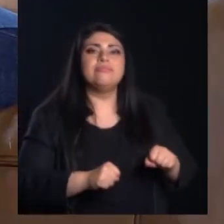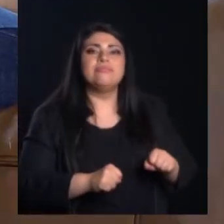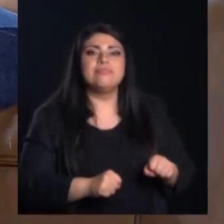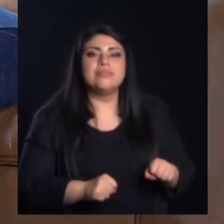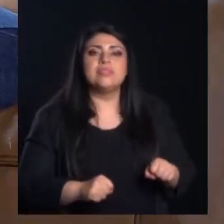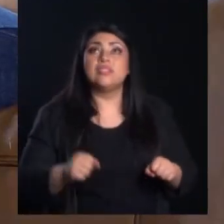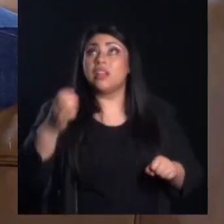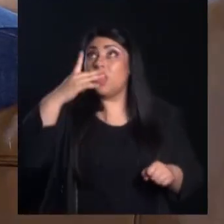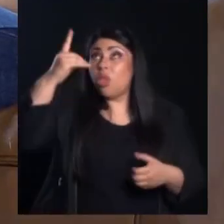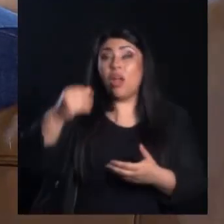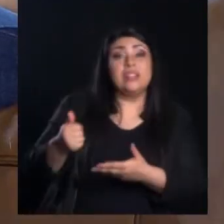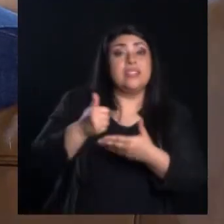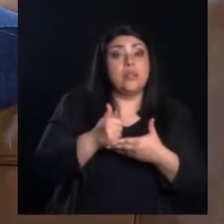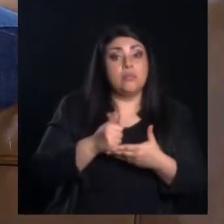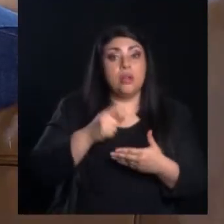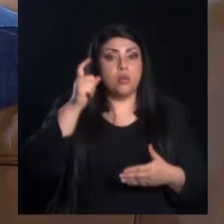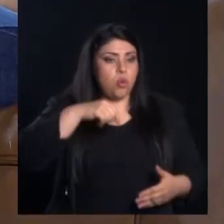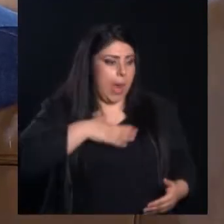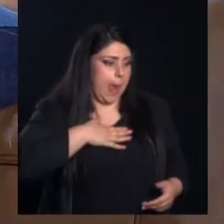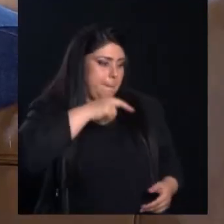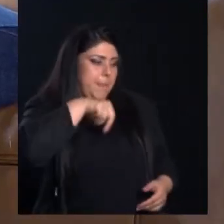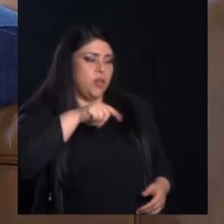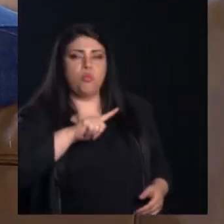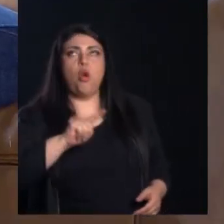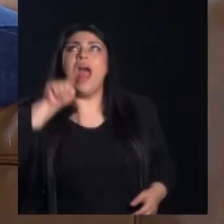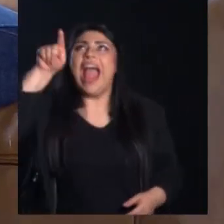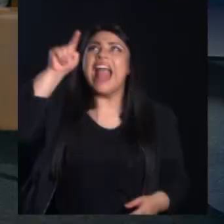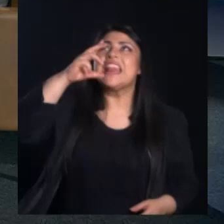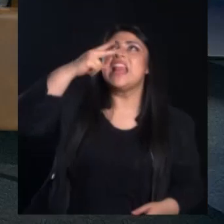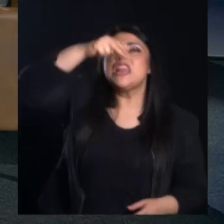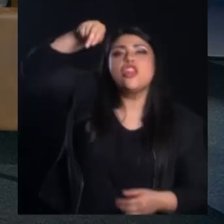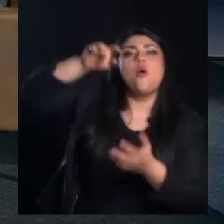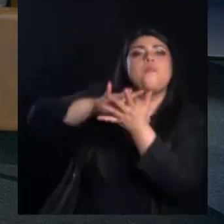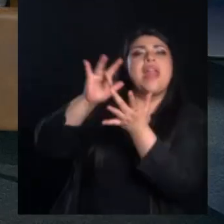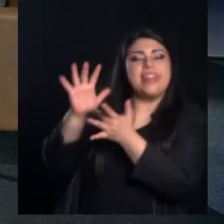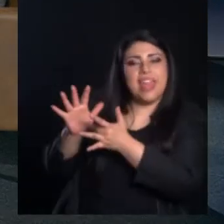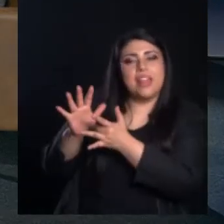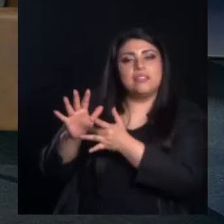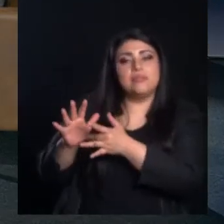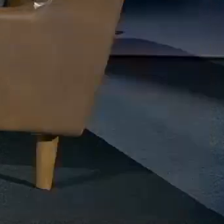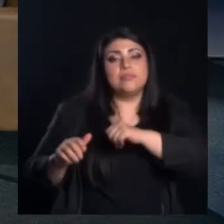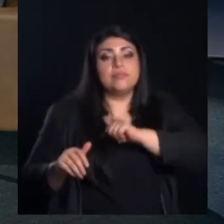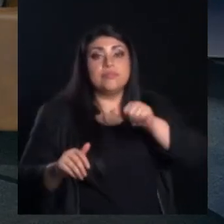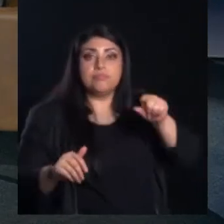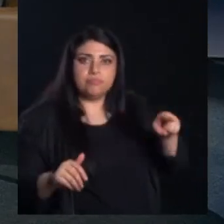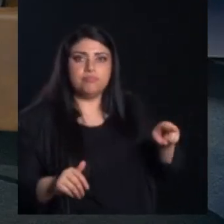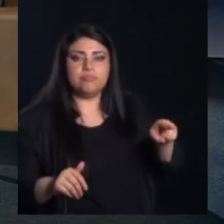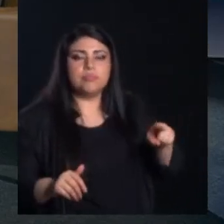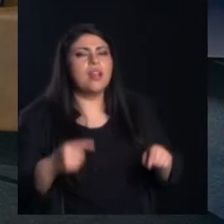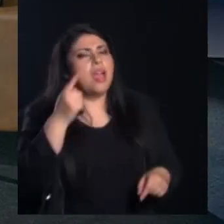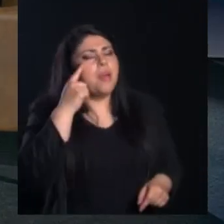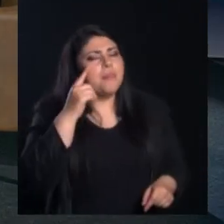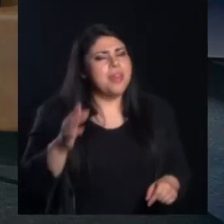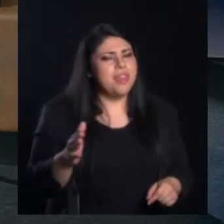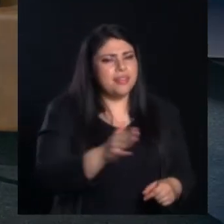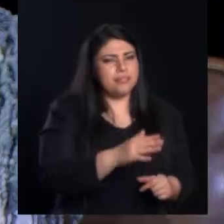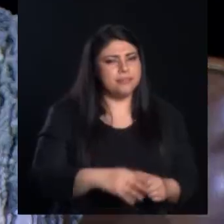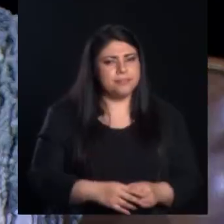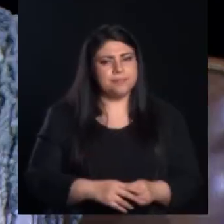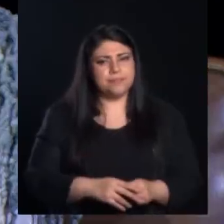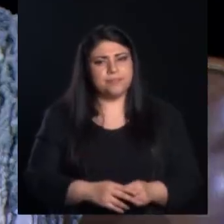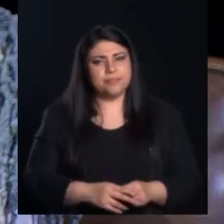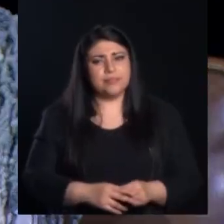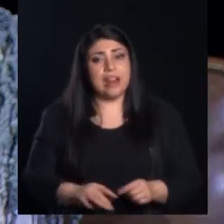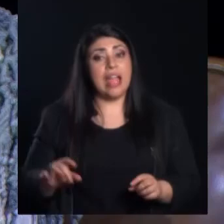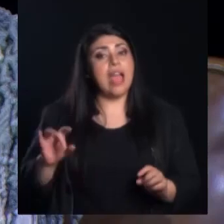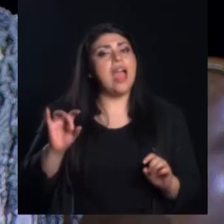ayúdame y obviamente no es en nuestro nombre es en el nombre de jesús no sé si llegará algo ahí muchas